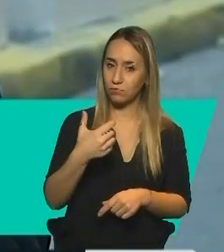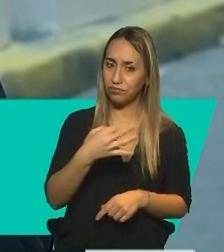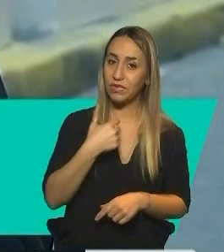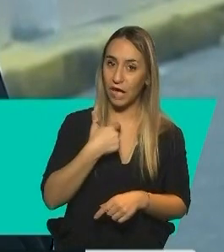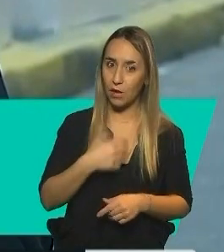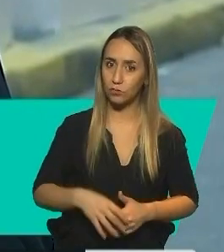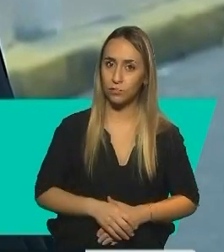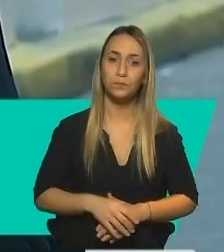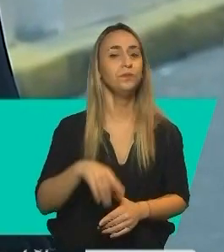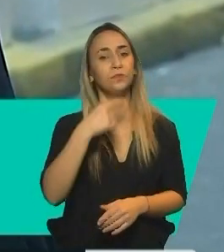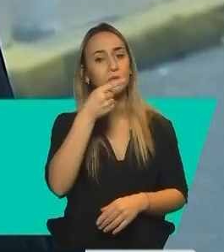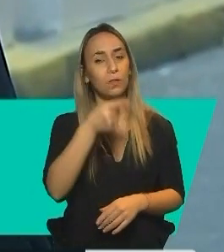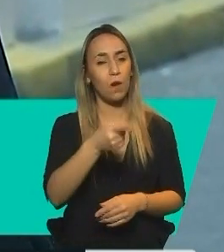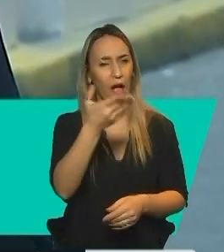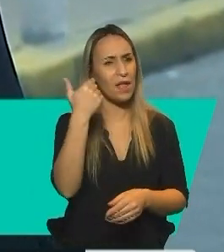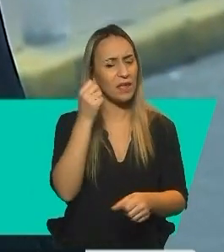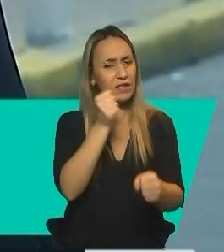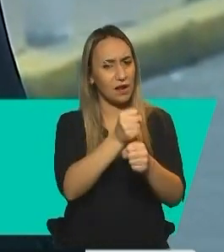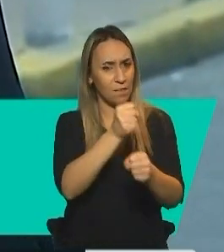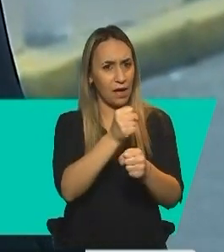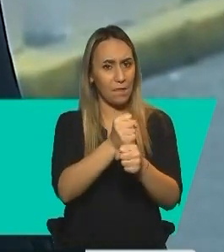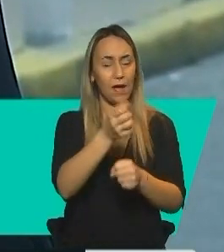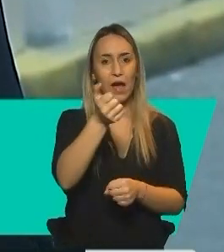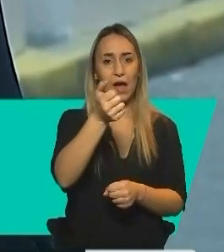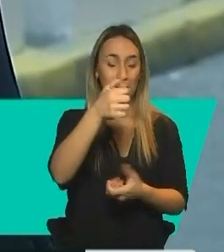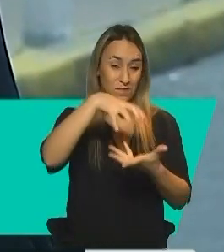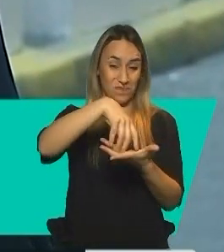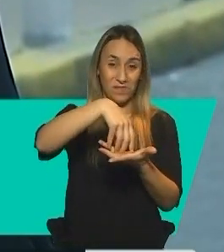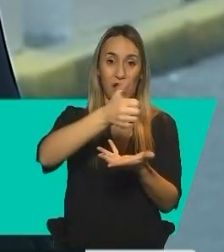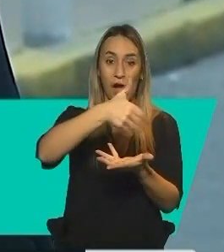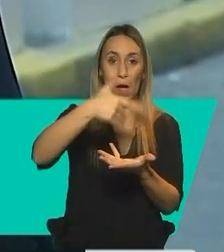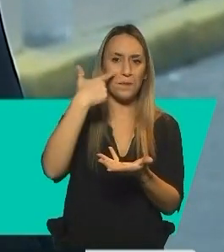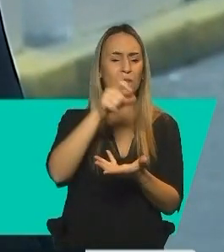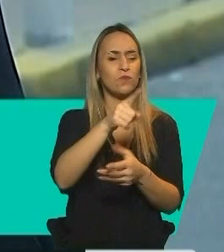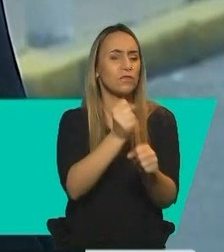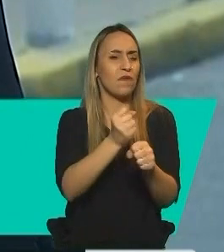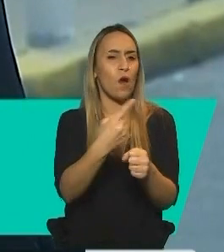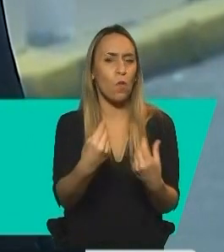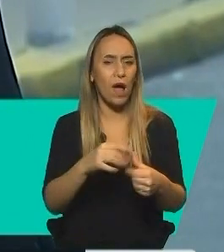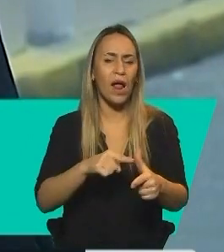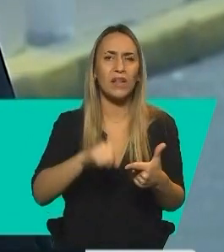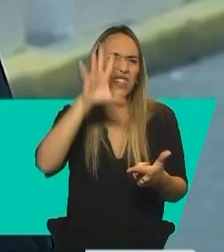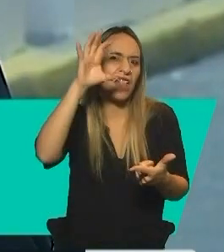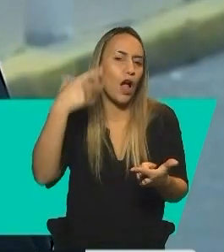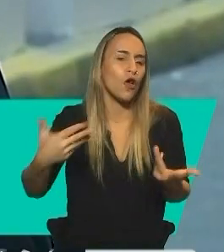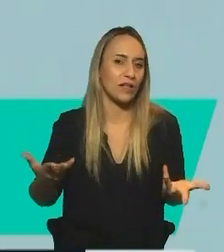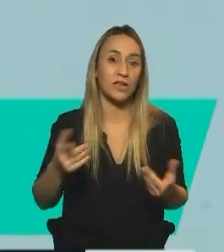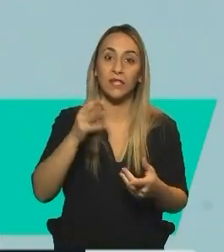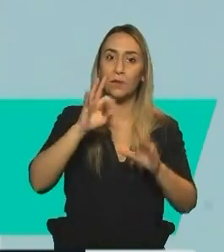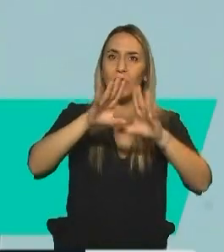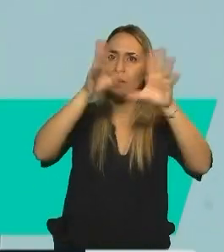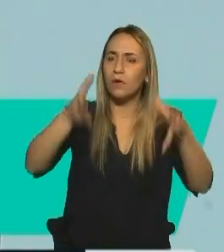Anita, vos estabas trabajando en AMIA, ¿no? Sí. Contanos cuál era tu trabajo, qué te acordás de ese día y cómo lograste salir del